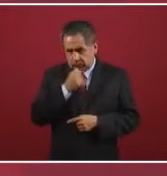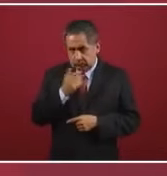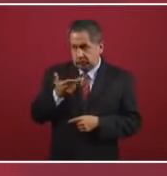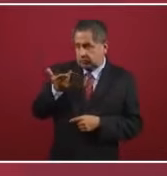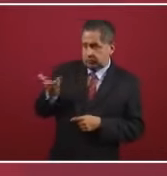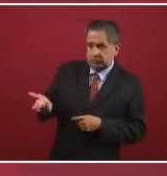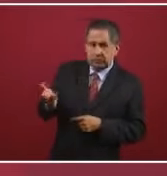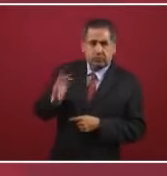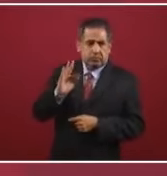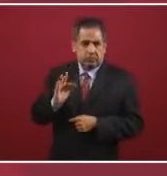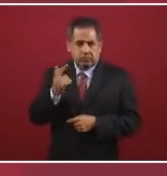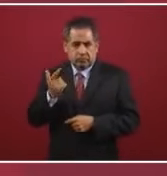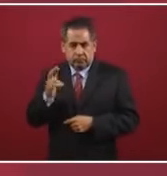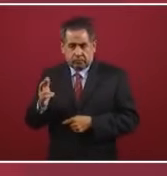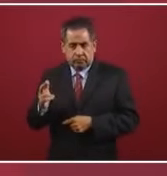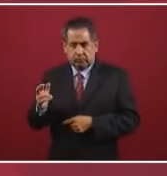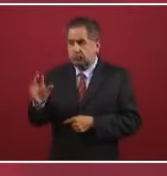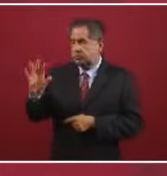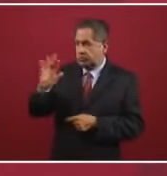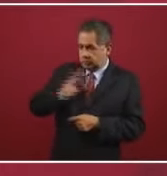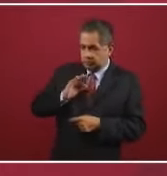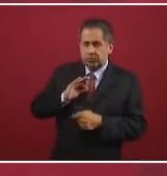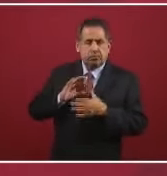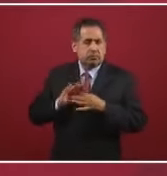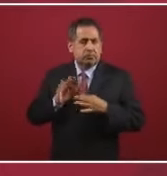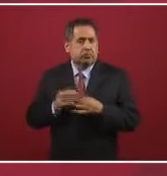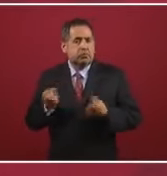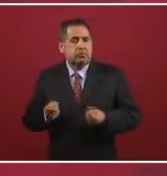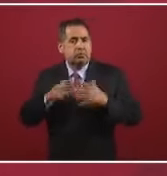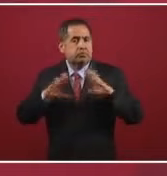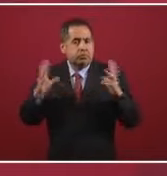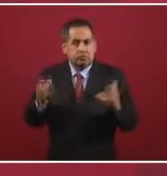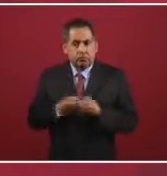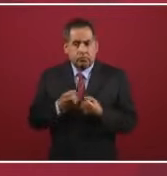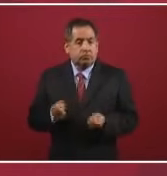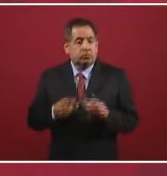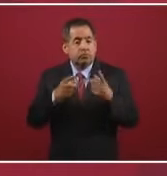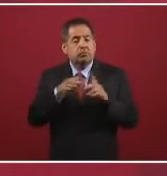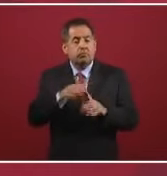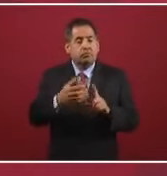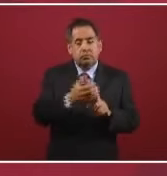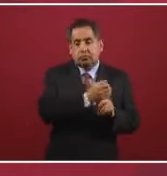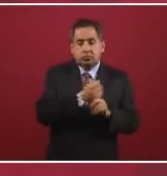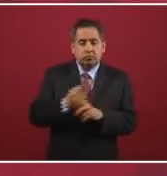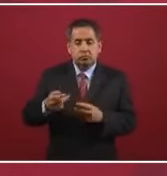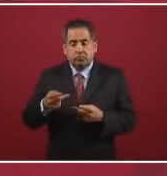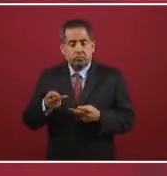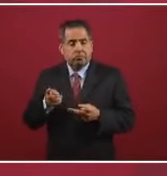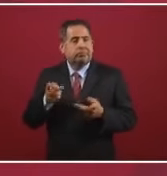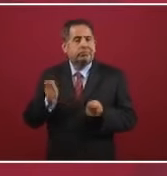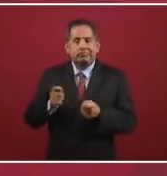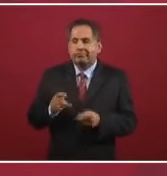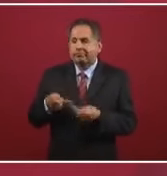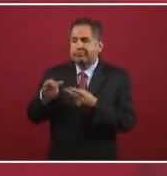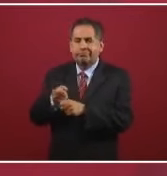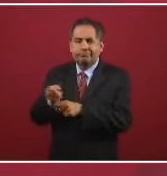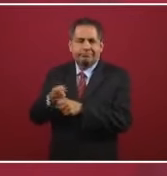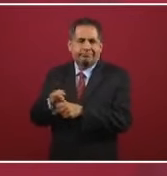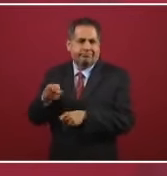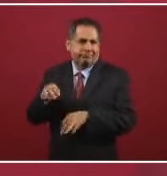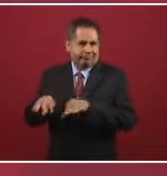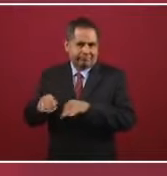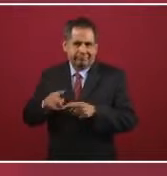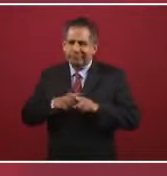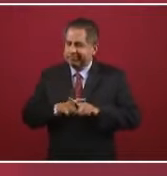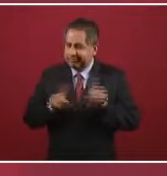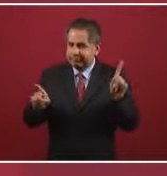pedirle a la Fiscalía que nos detalle cuántos son por trata de personas. Trata de personas, que es un delito un